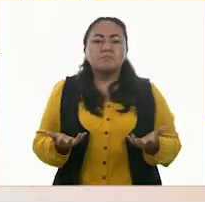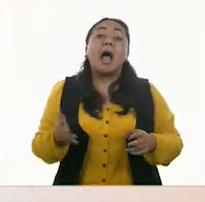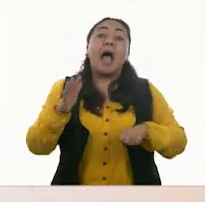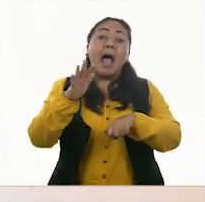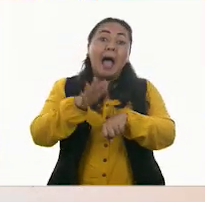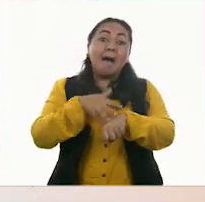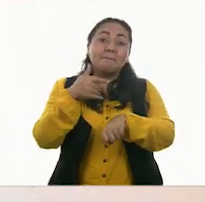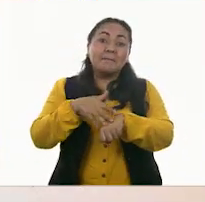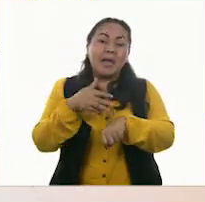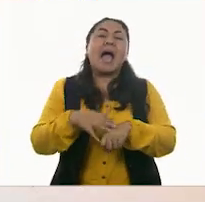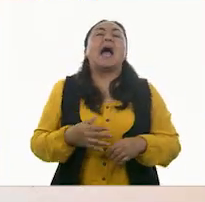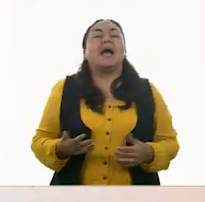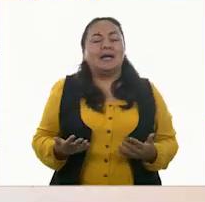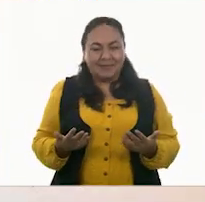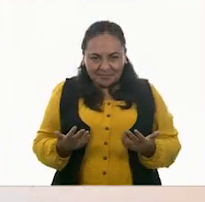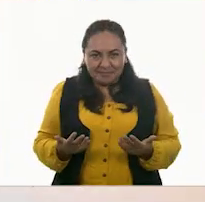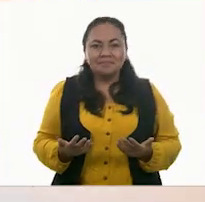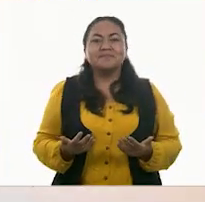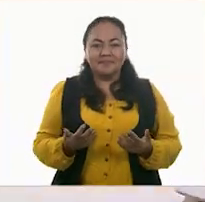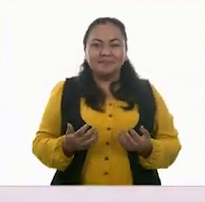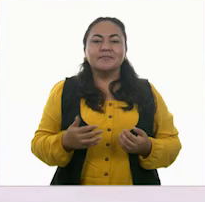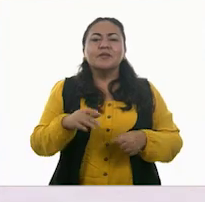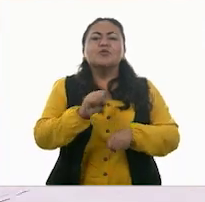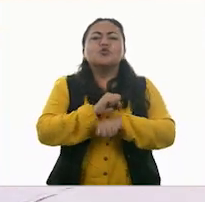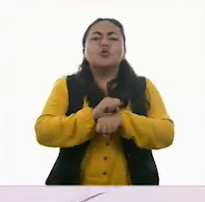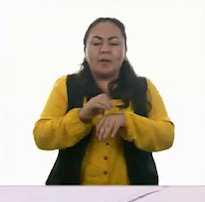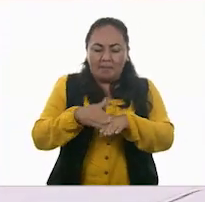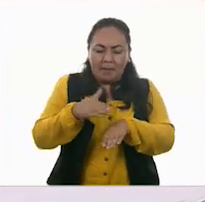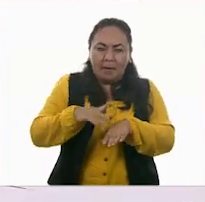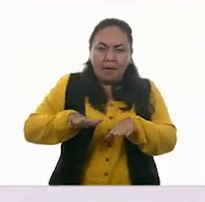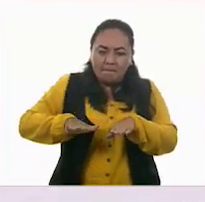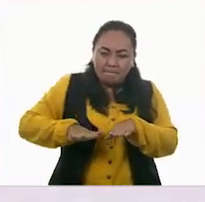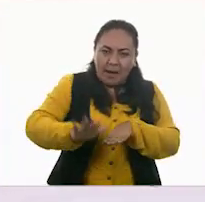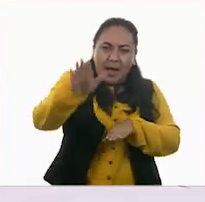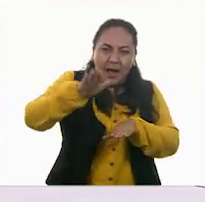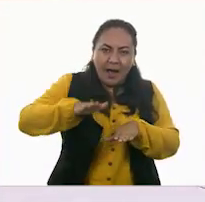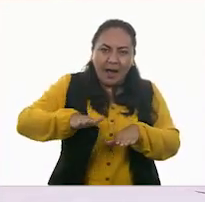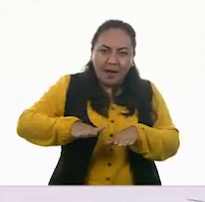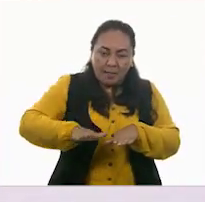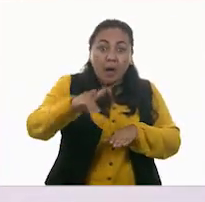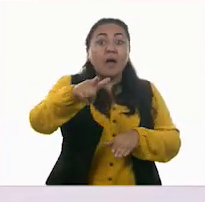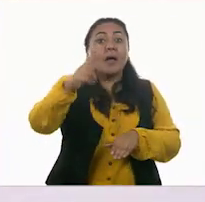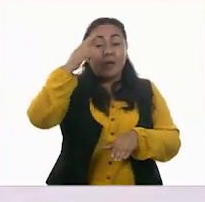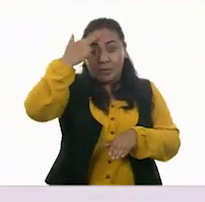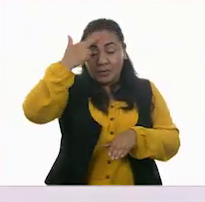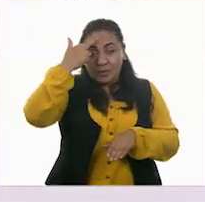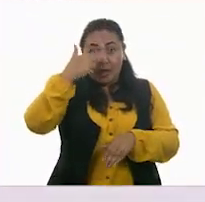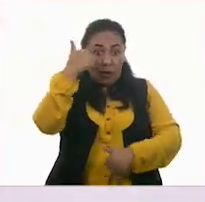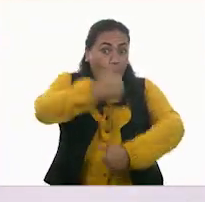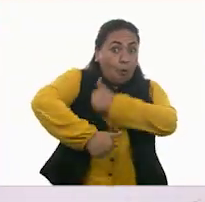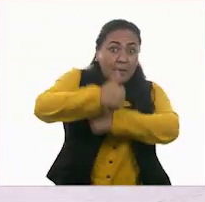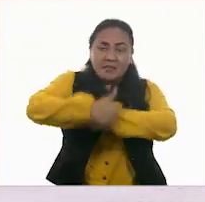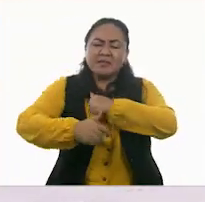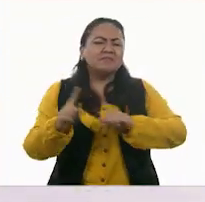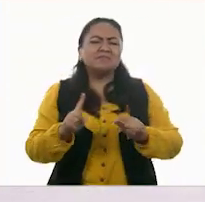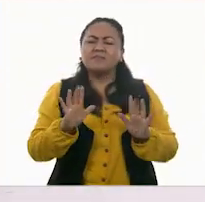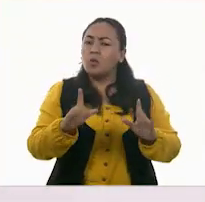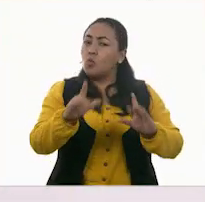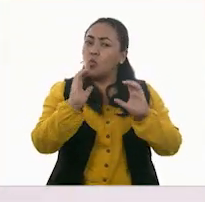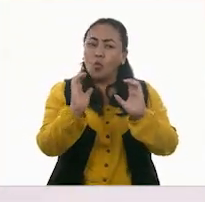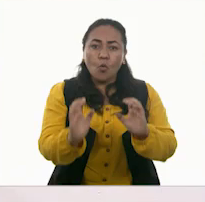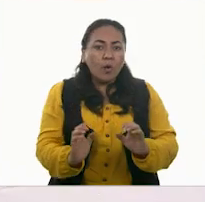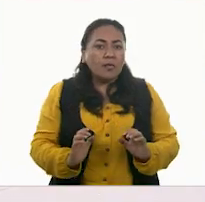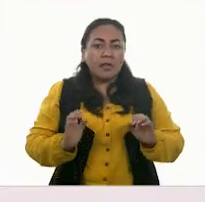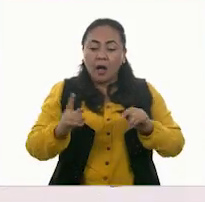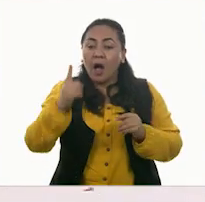pie. Ok. Suavecito, con el pie. Recuerda, en casita, no son competencias. Siempre ten cuidado de